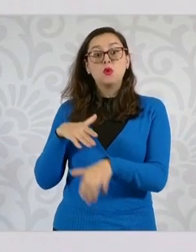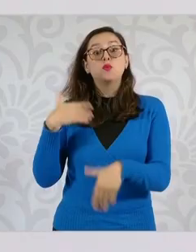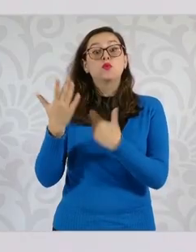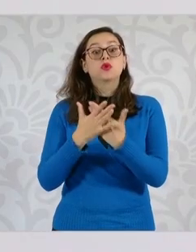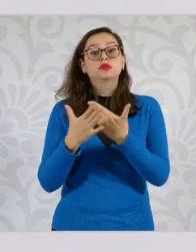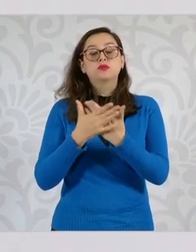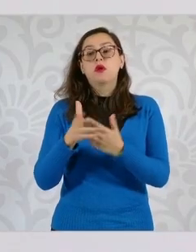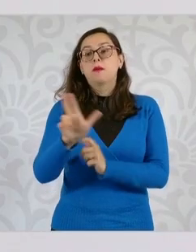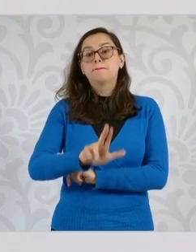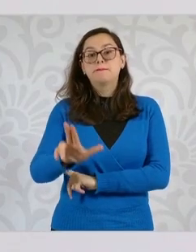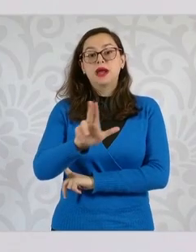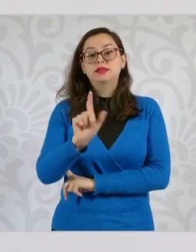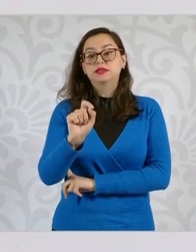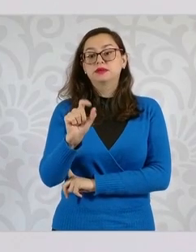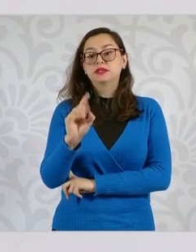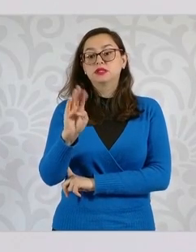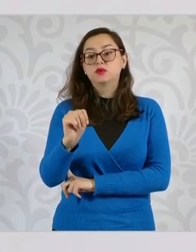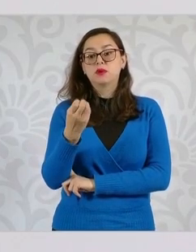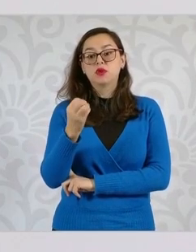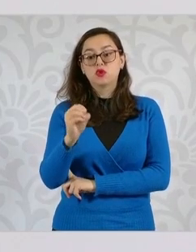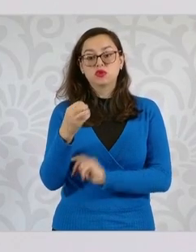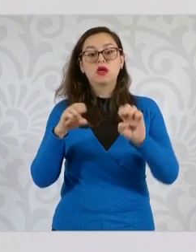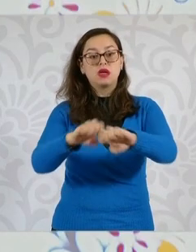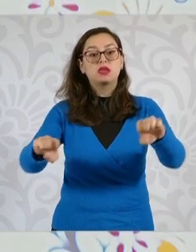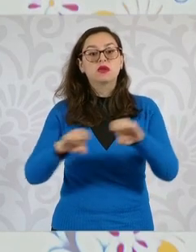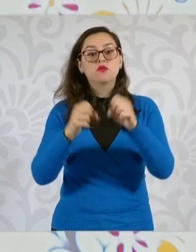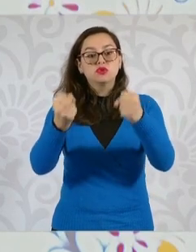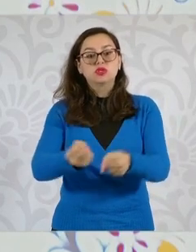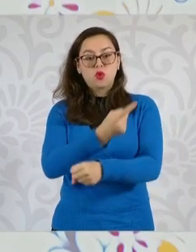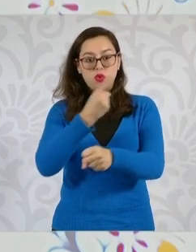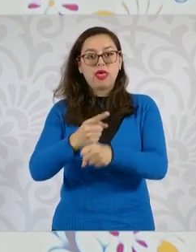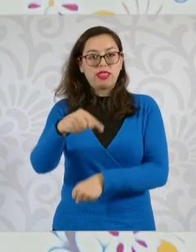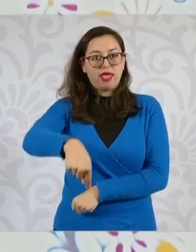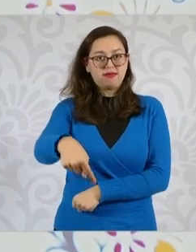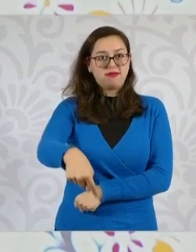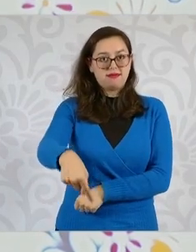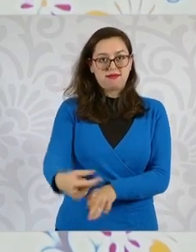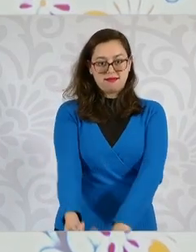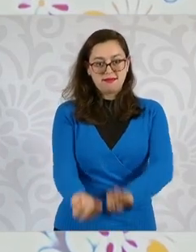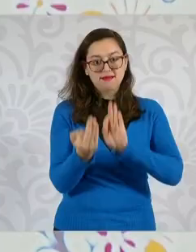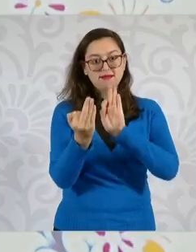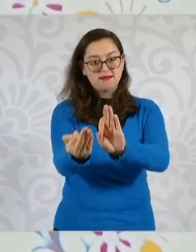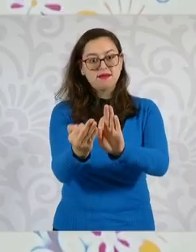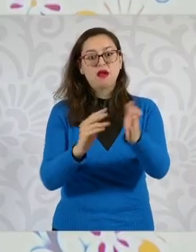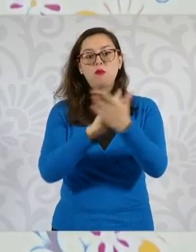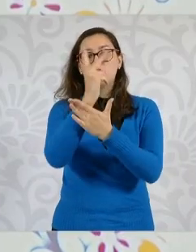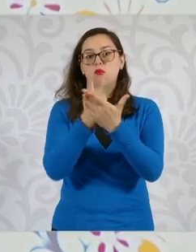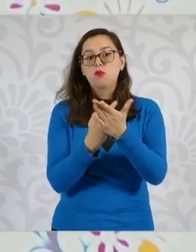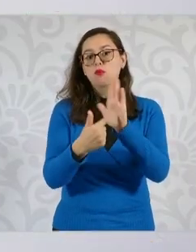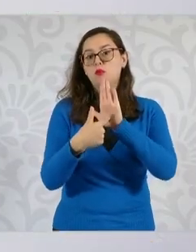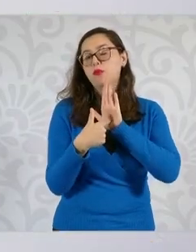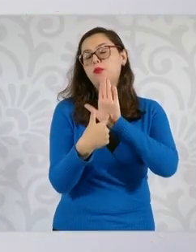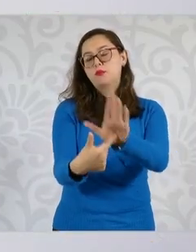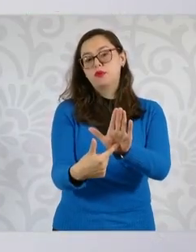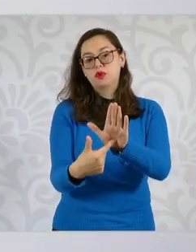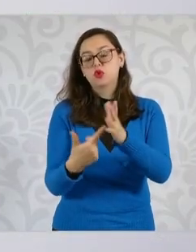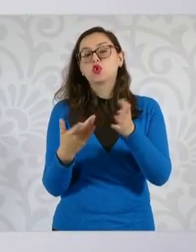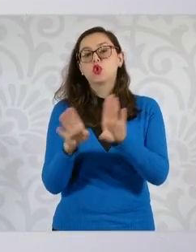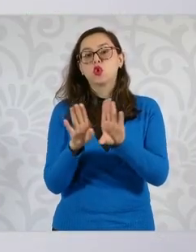octubre viene todo el gabinete de seguridad a presentar los avances